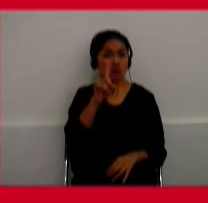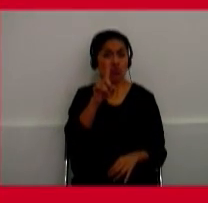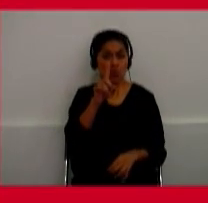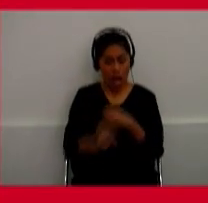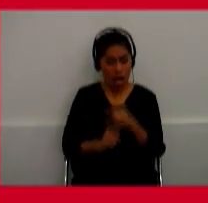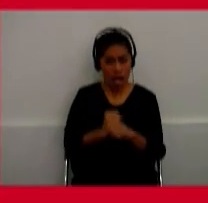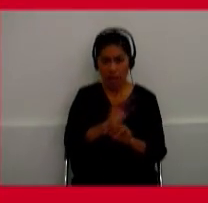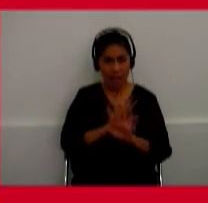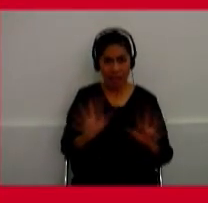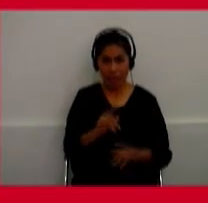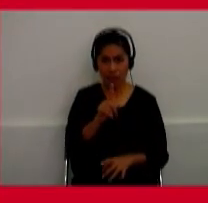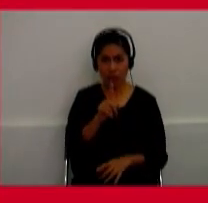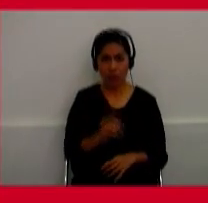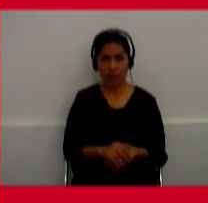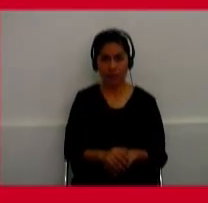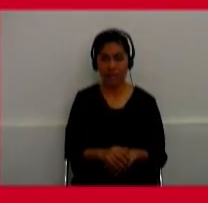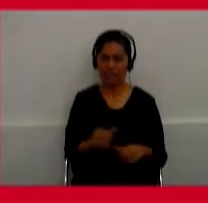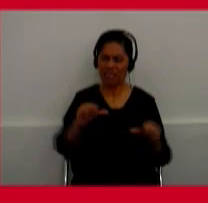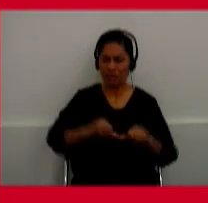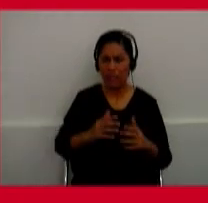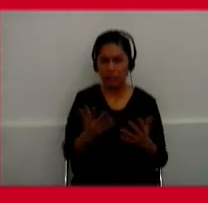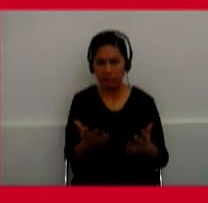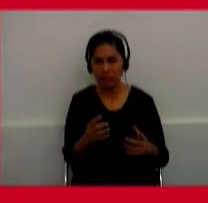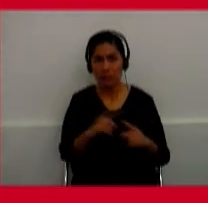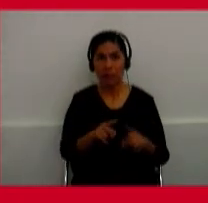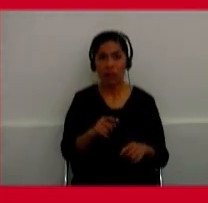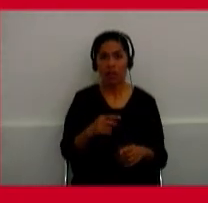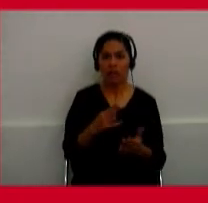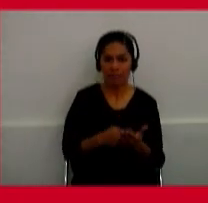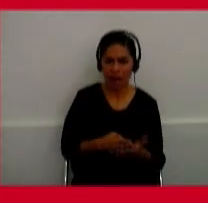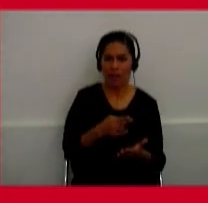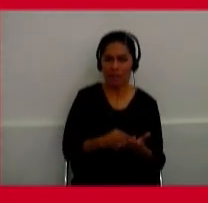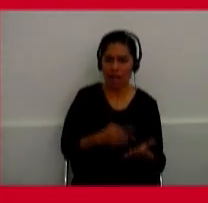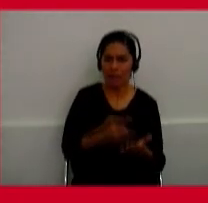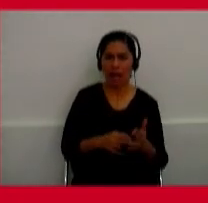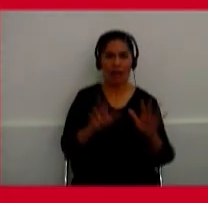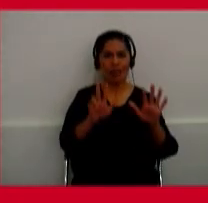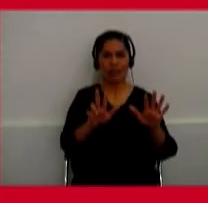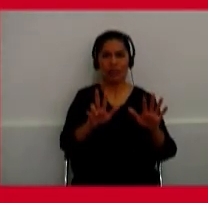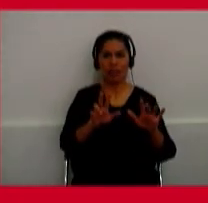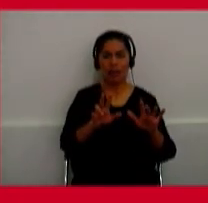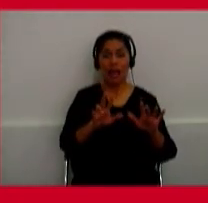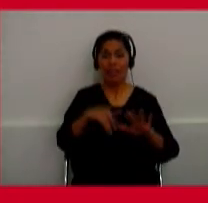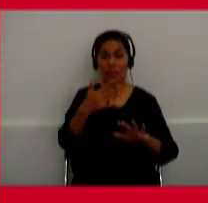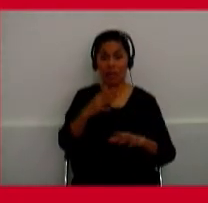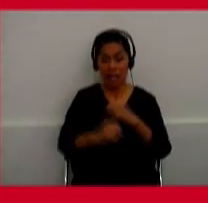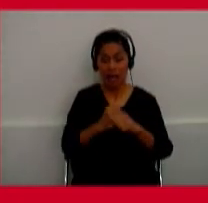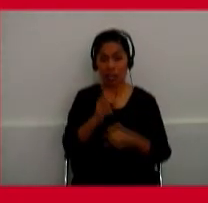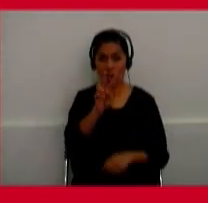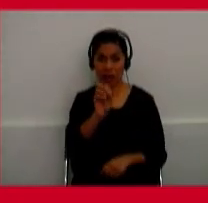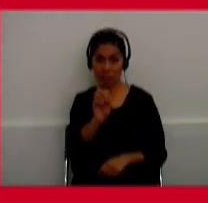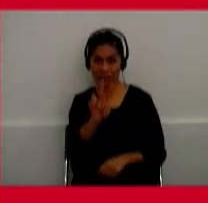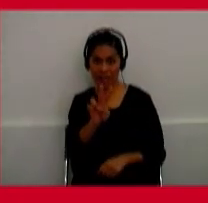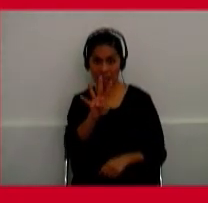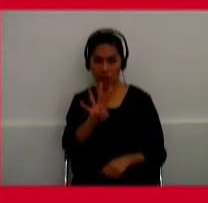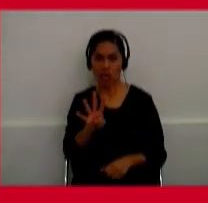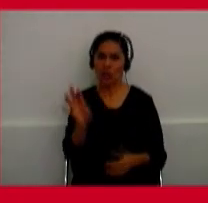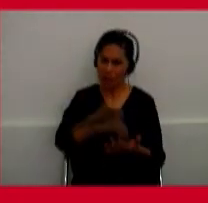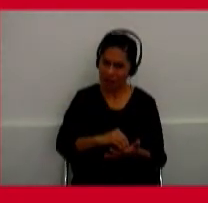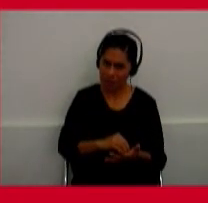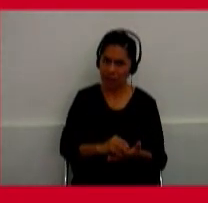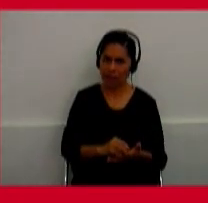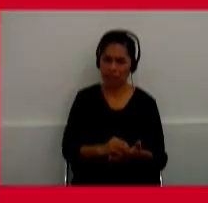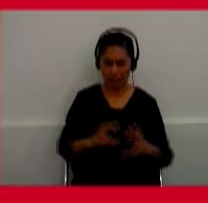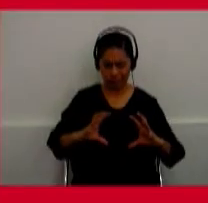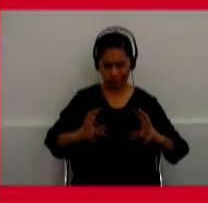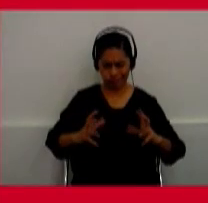año. Nosotros habíamos tenido esa falla repetitiva 8 veces y en el 2024 apareció 4 veces más. Entonces nos